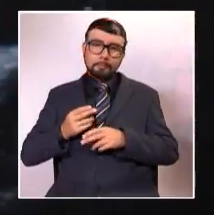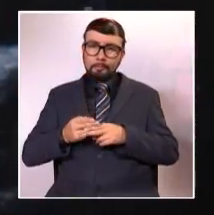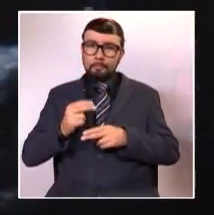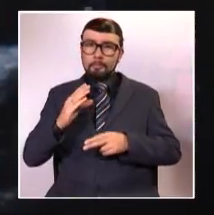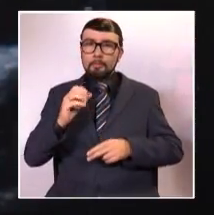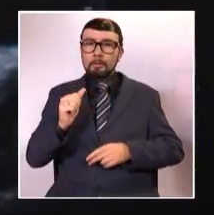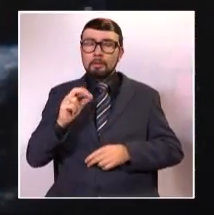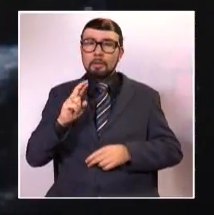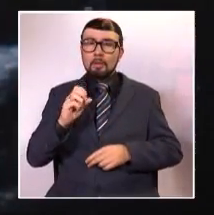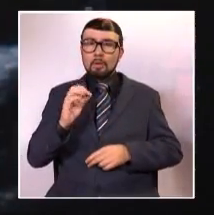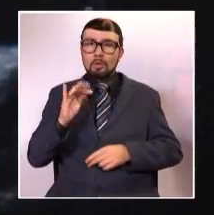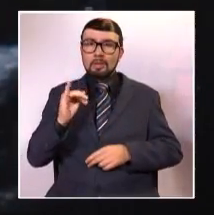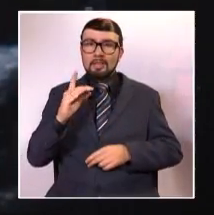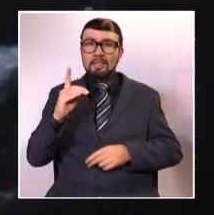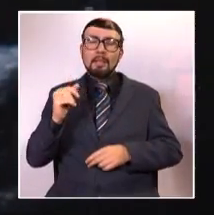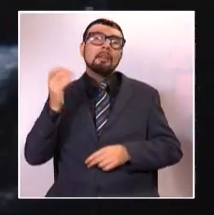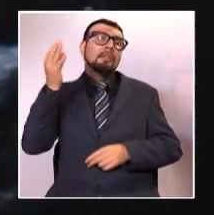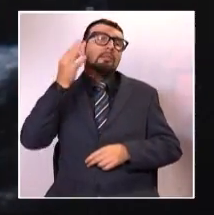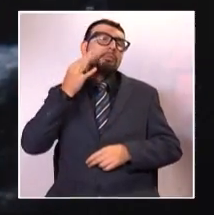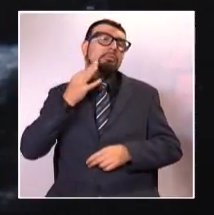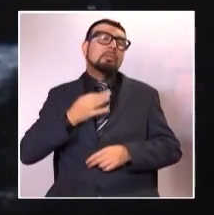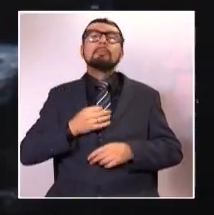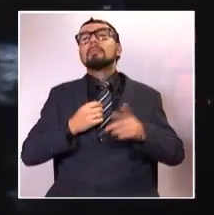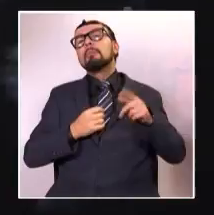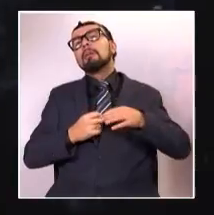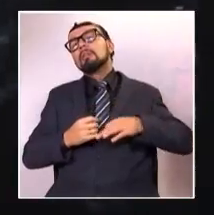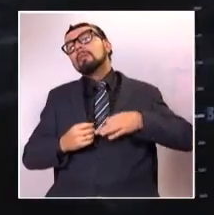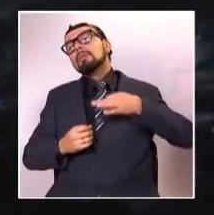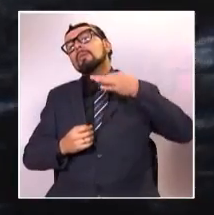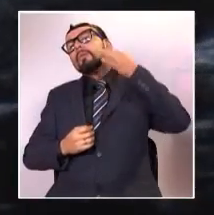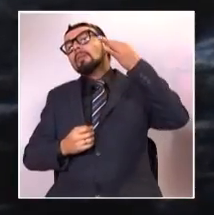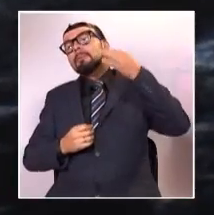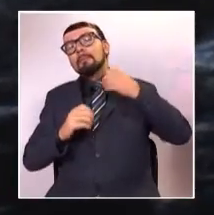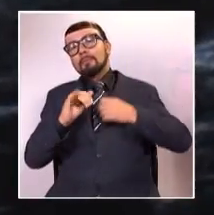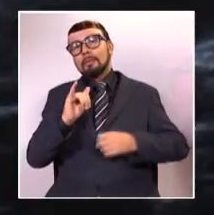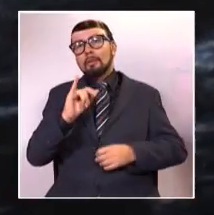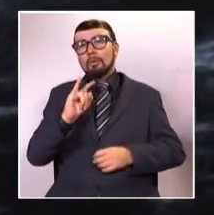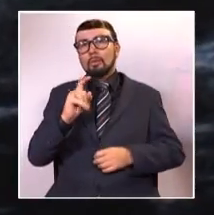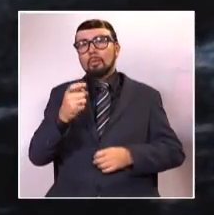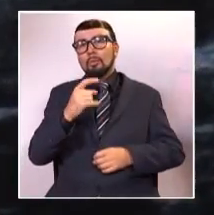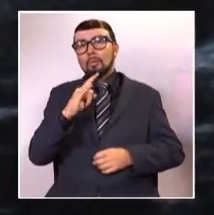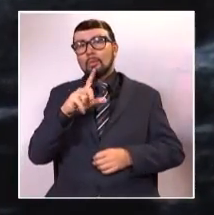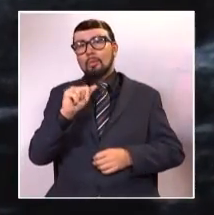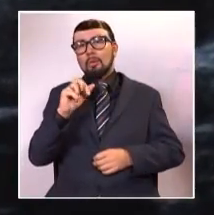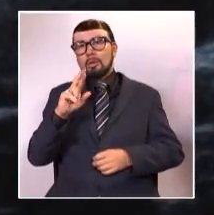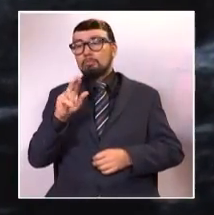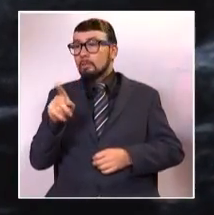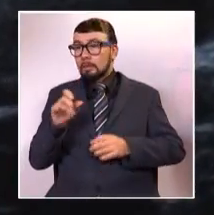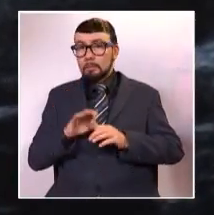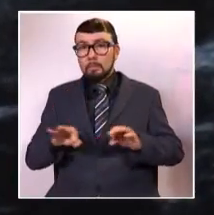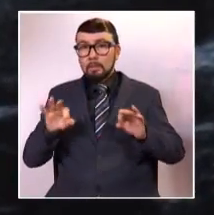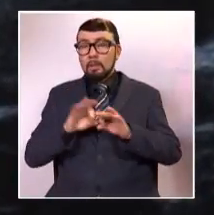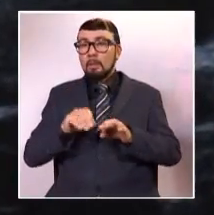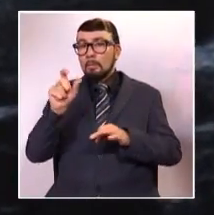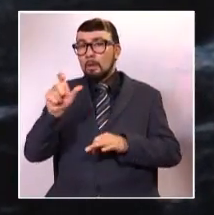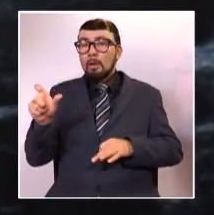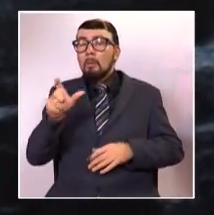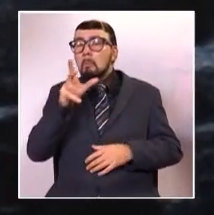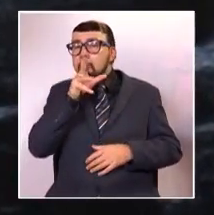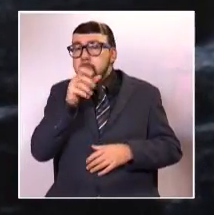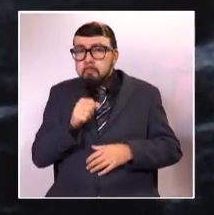carótida y la vena yugular. ¿Sí? Especialmente en pacientes ya de edad que tienen de pronto